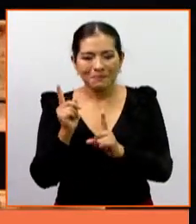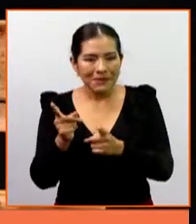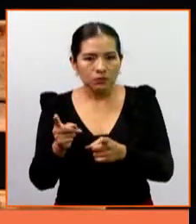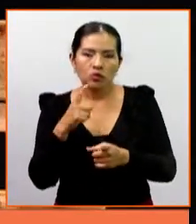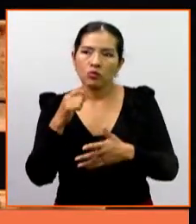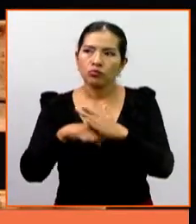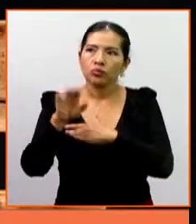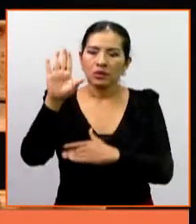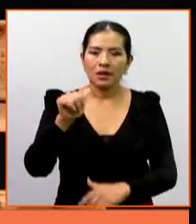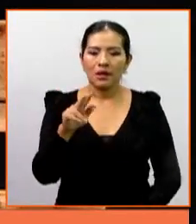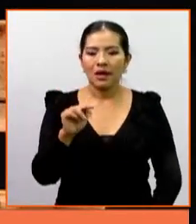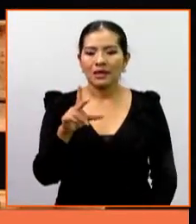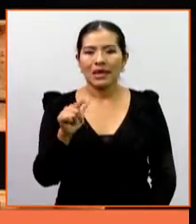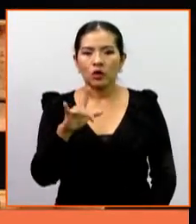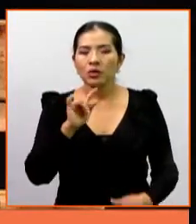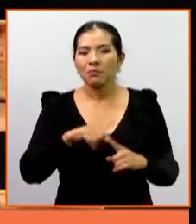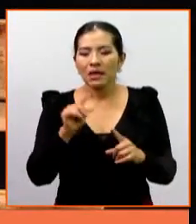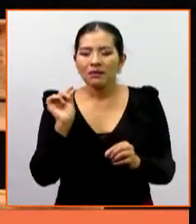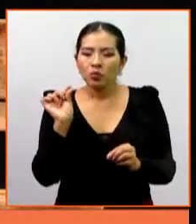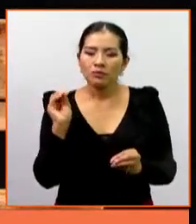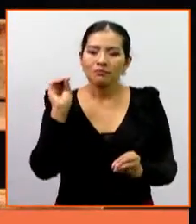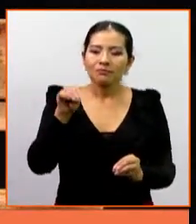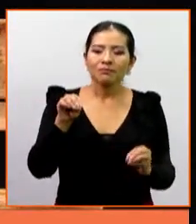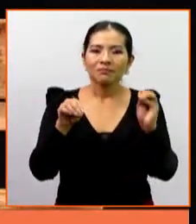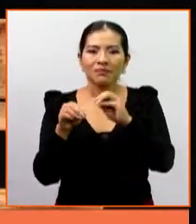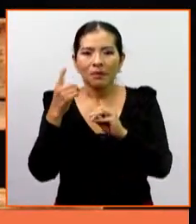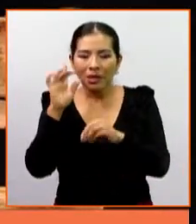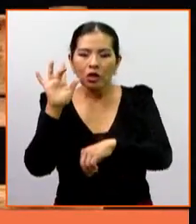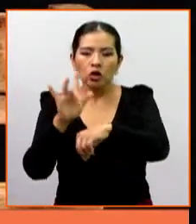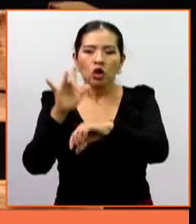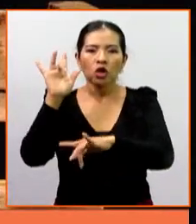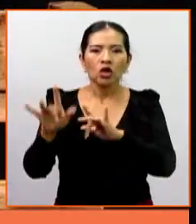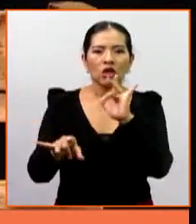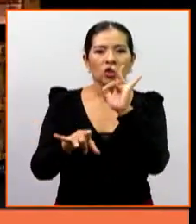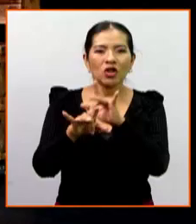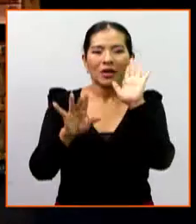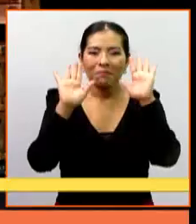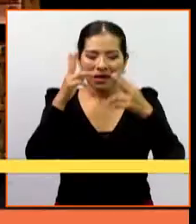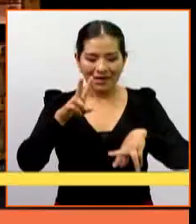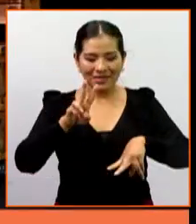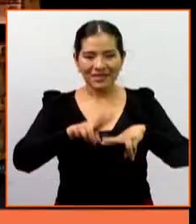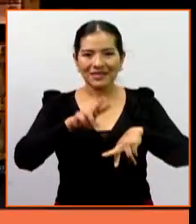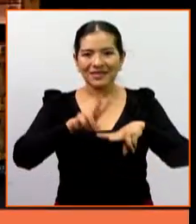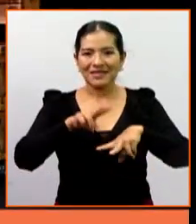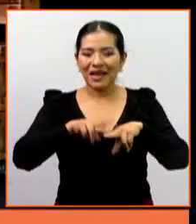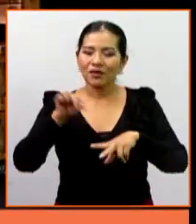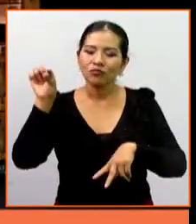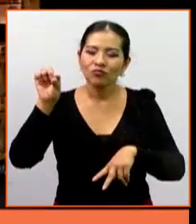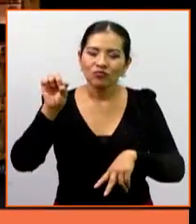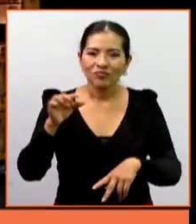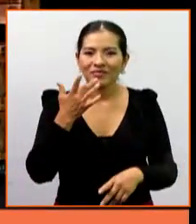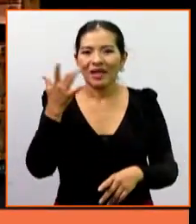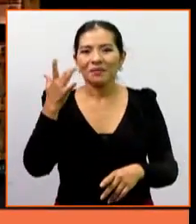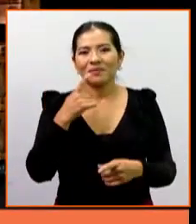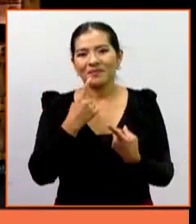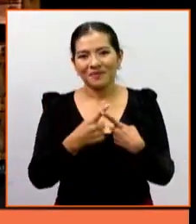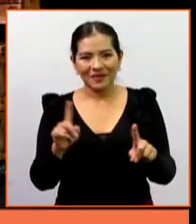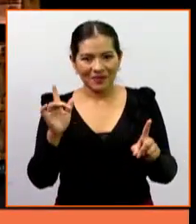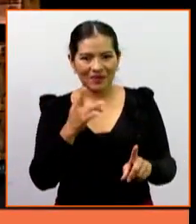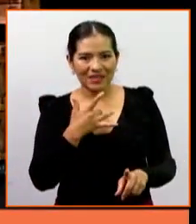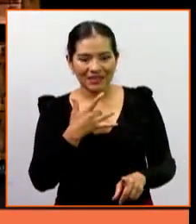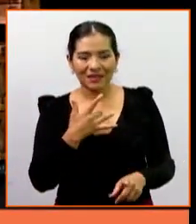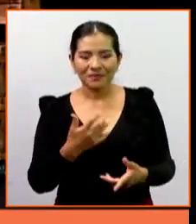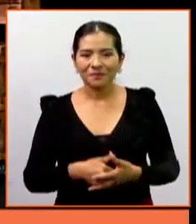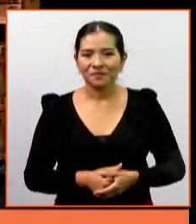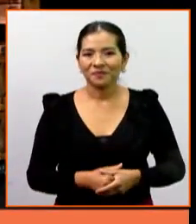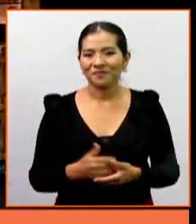Andalucía. Obviamente cada quien le va a dar su toque, ¿no? Su sazón. Especial. Eso es, pero es algo que es un lenguaje común en el mundo.